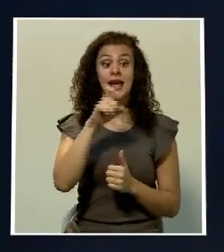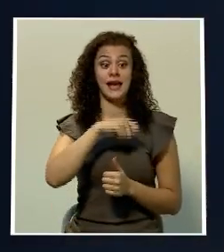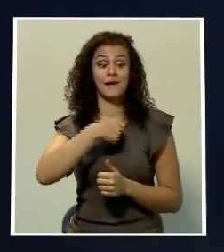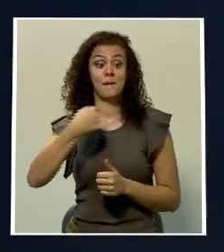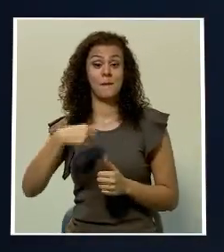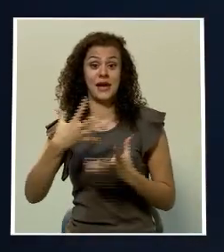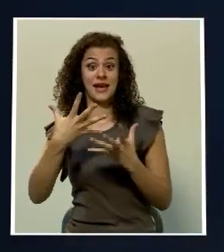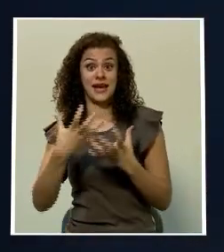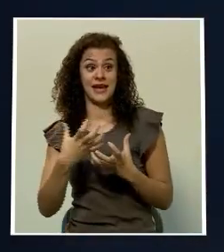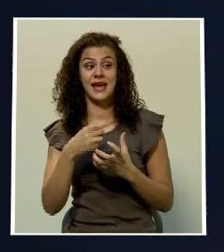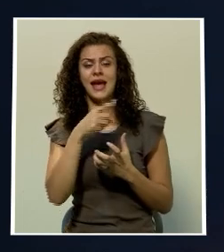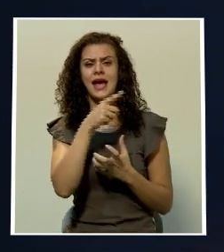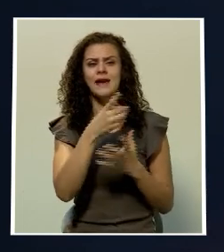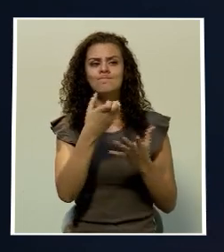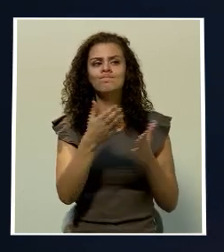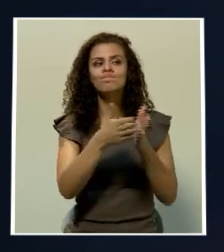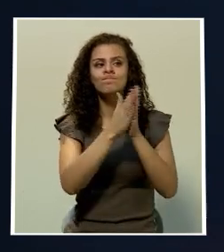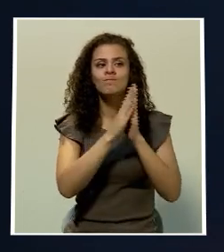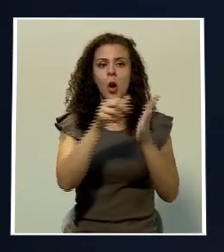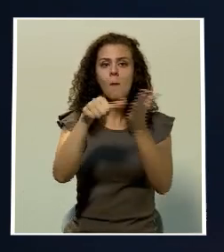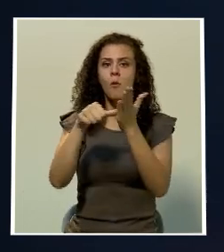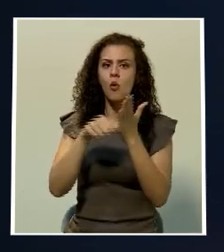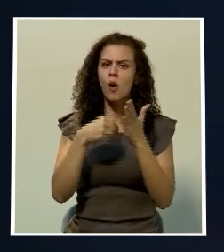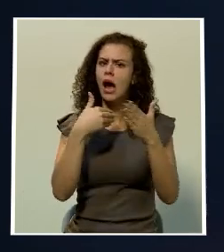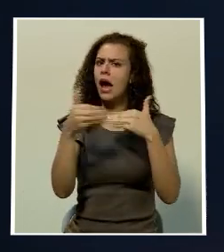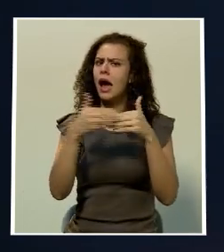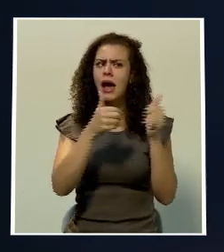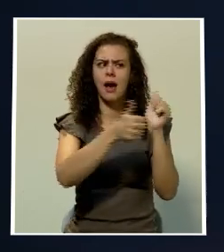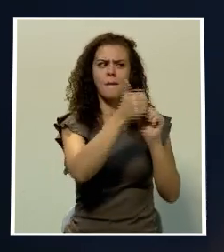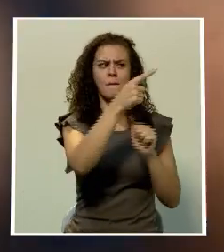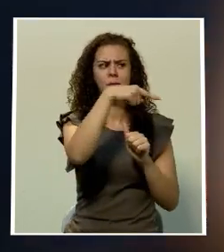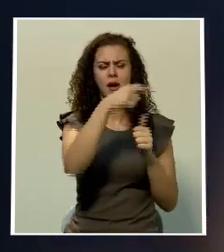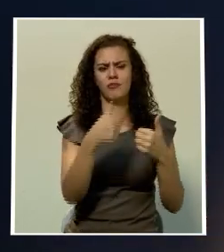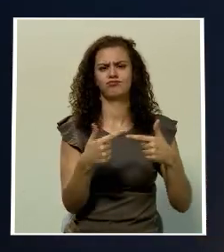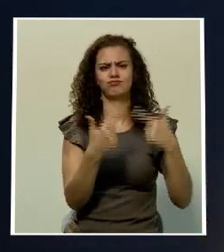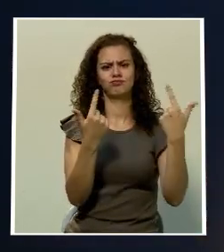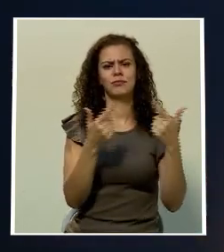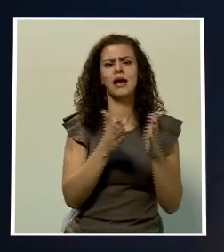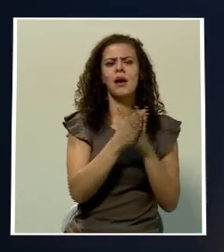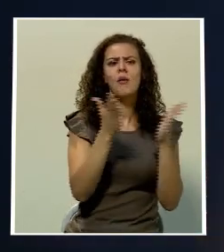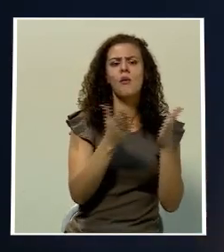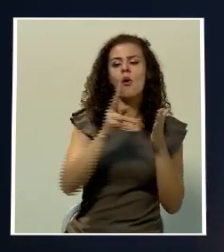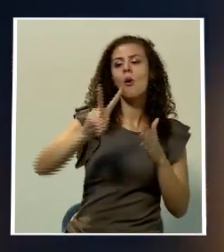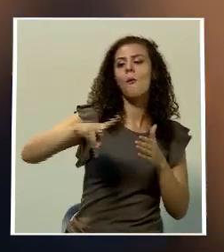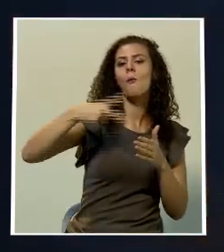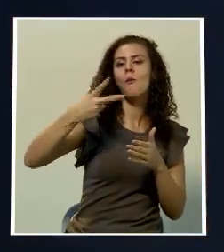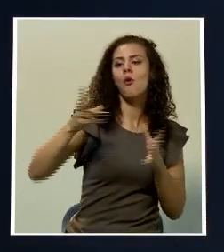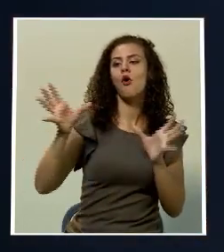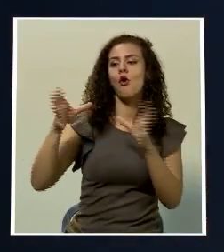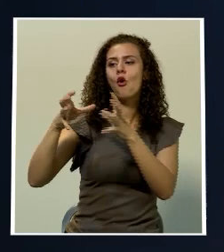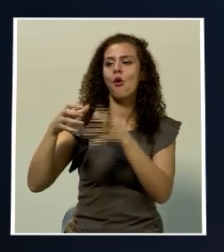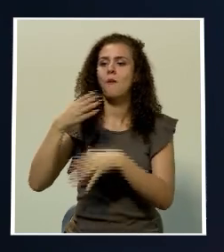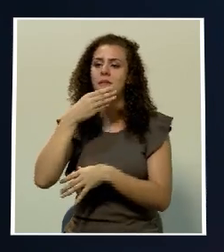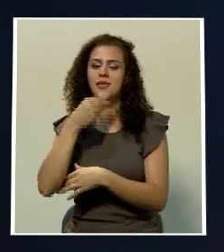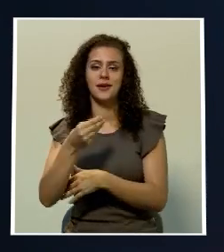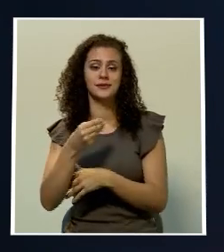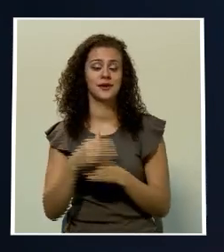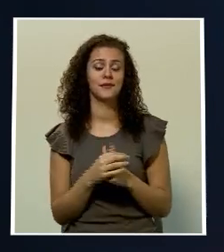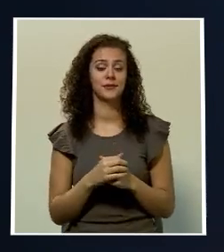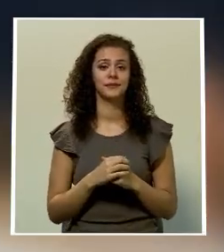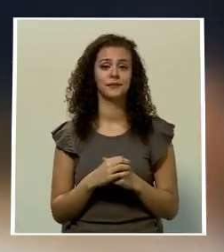candidato presidencial llamó el miércoles a votar, a pesar de que la mayoría de la oposición promueve un boicot de los comicios de